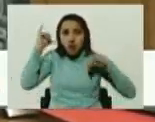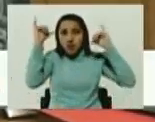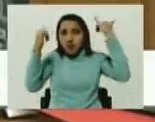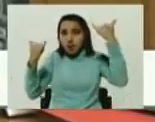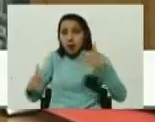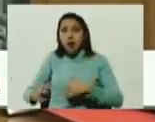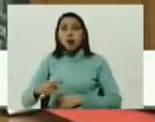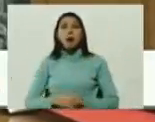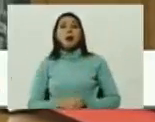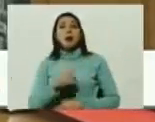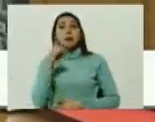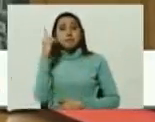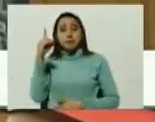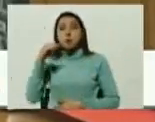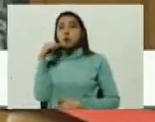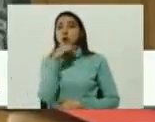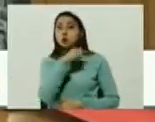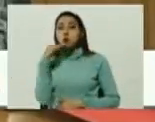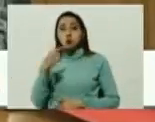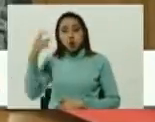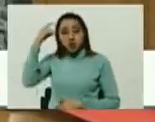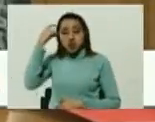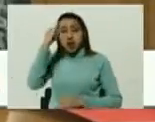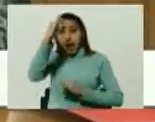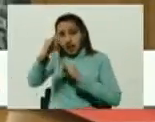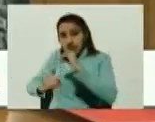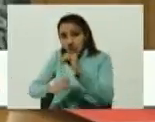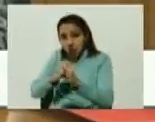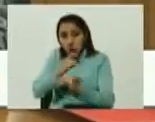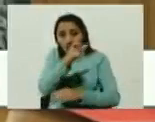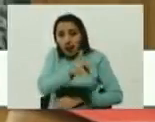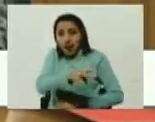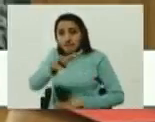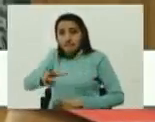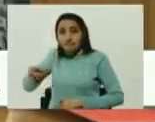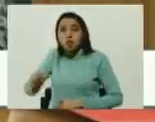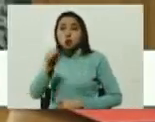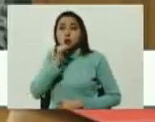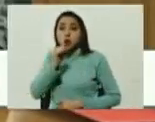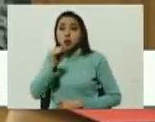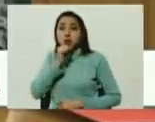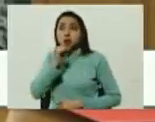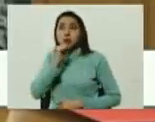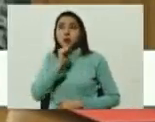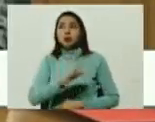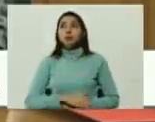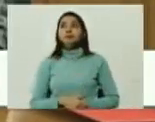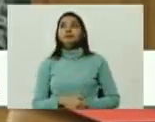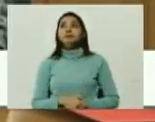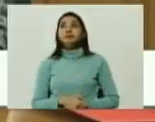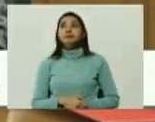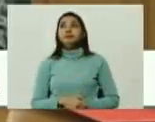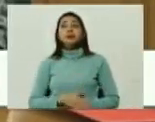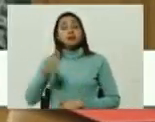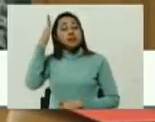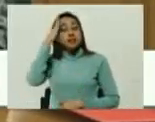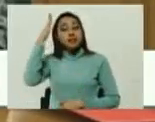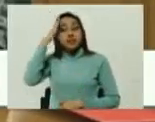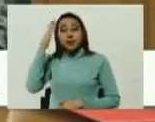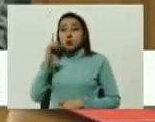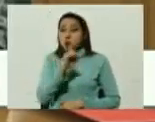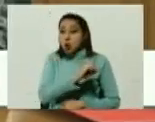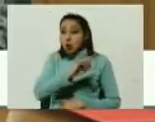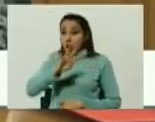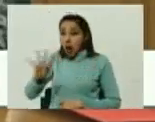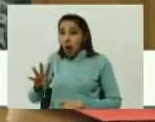el primero de octubre el día internacional de las personas de edad considerando que el 14